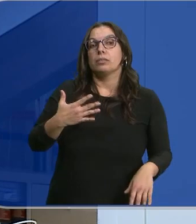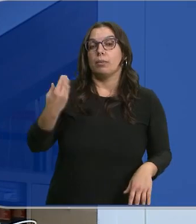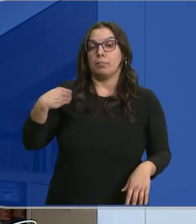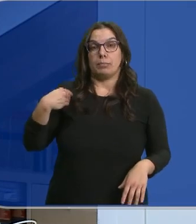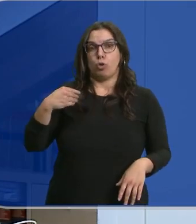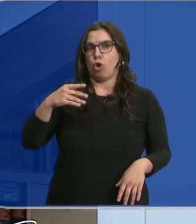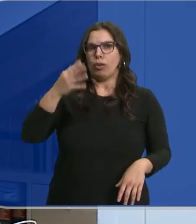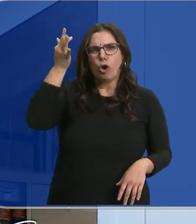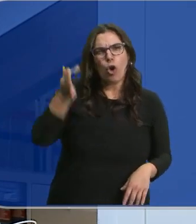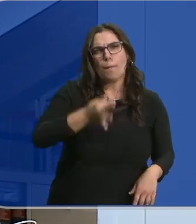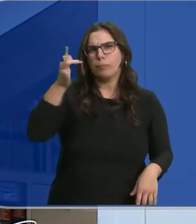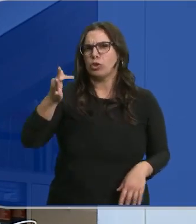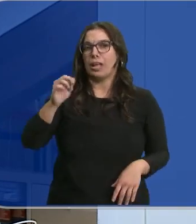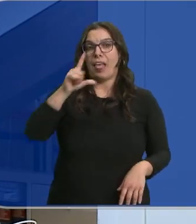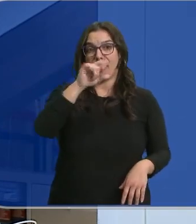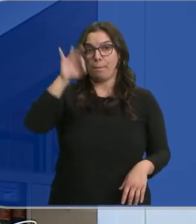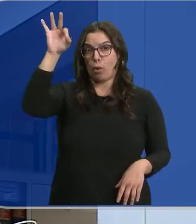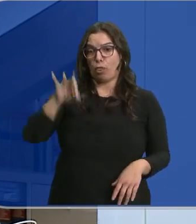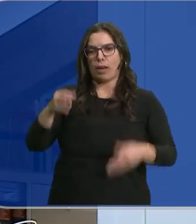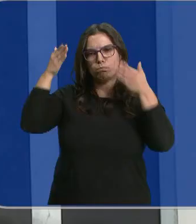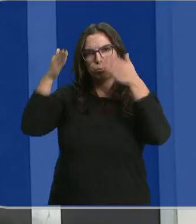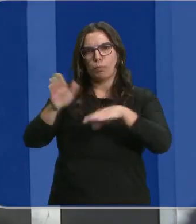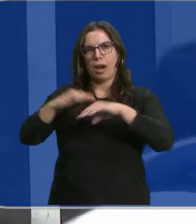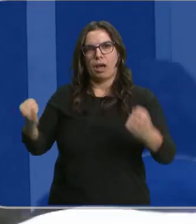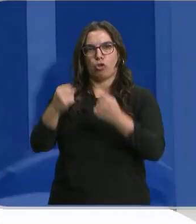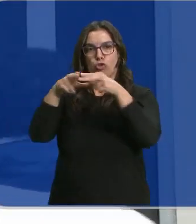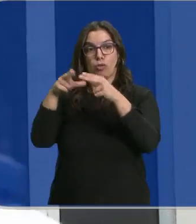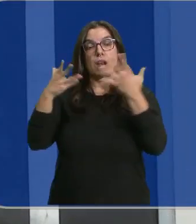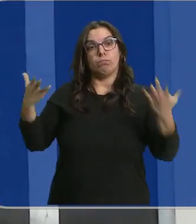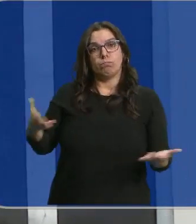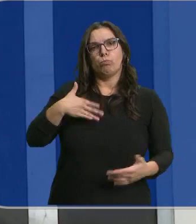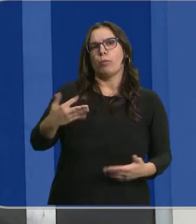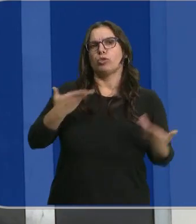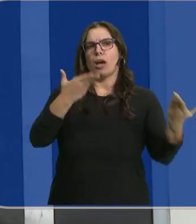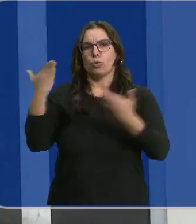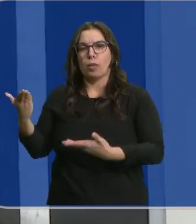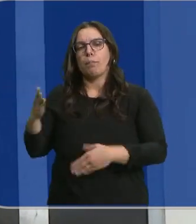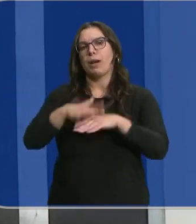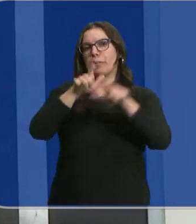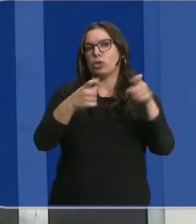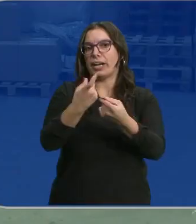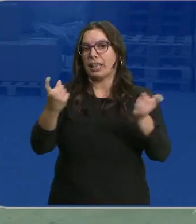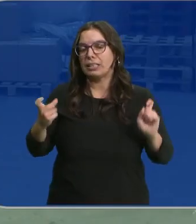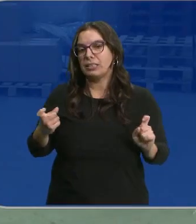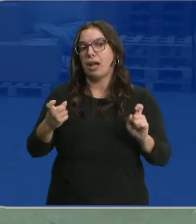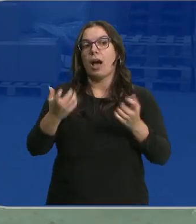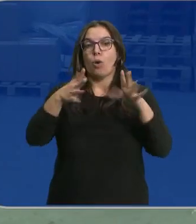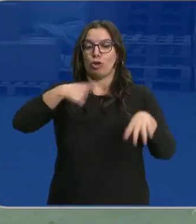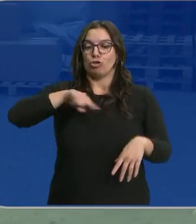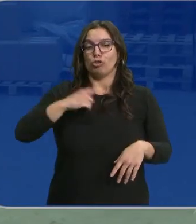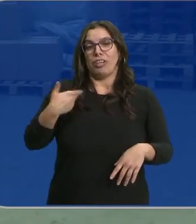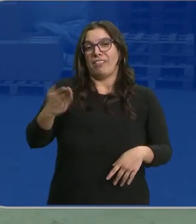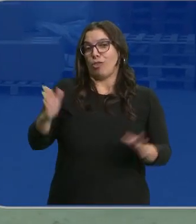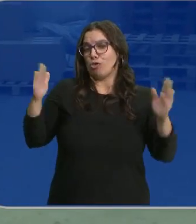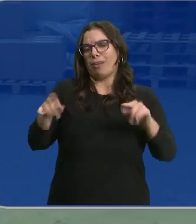dedicar todo lo que reciben a su acción social. De esta forma podemos ayudar a quienes más lo necesitan, aunque ya no